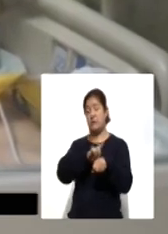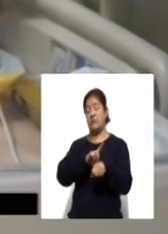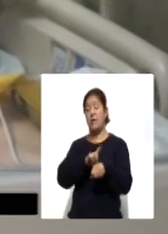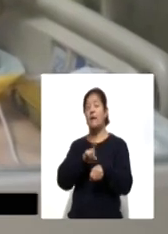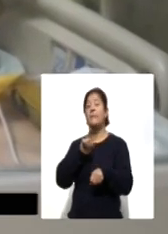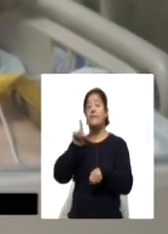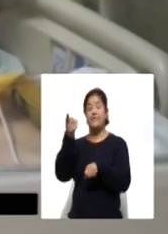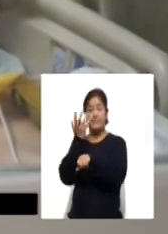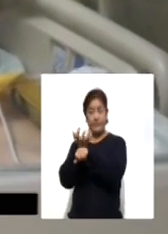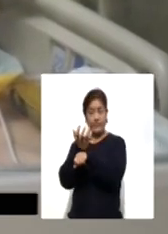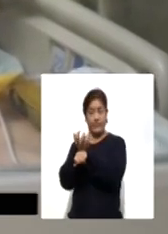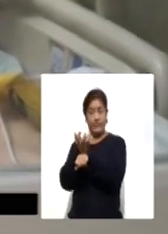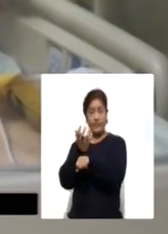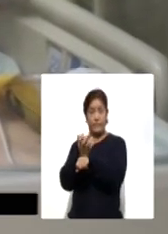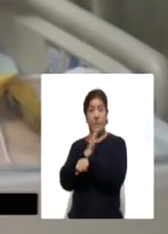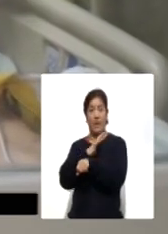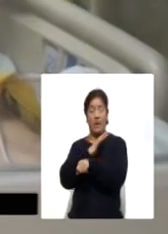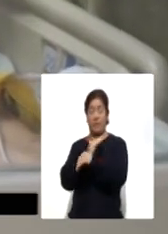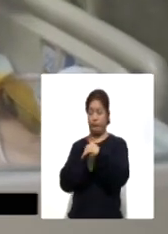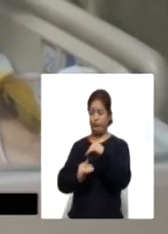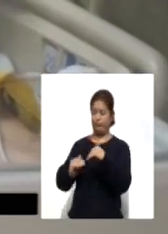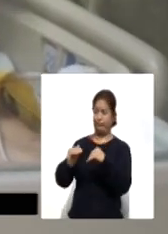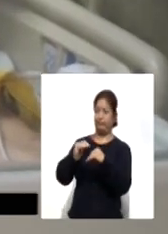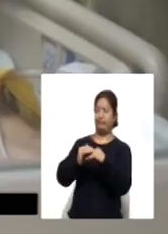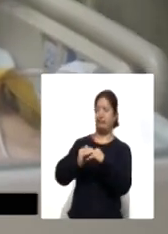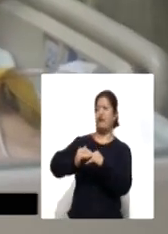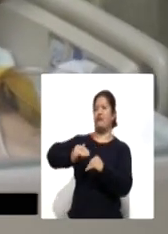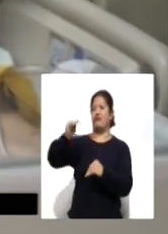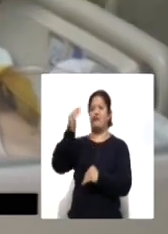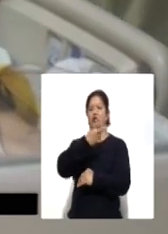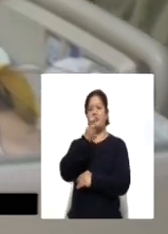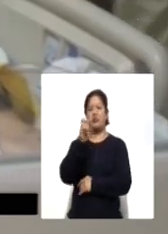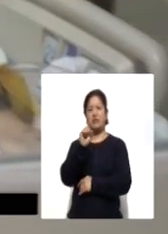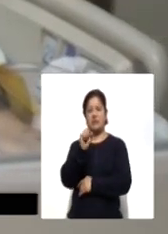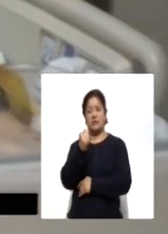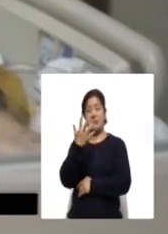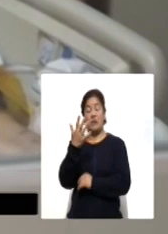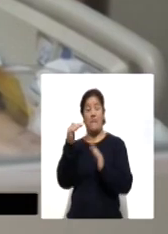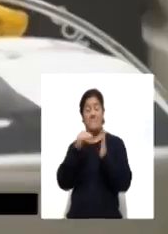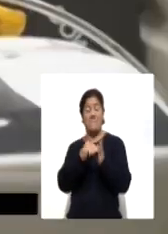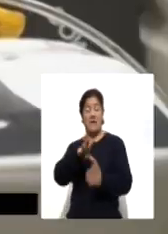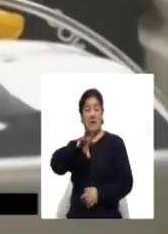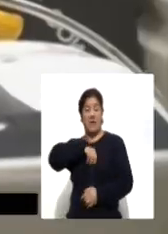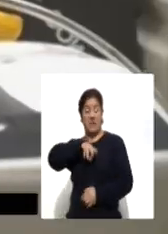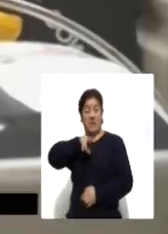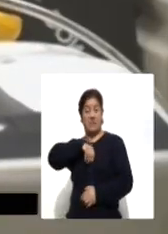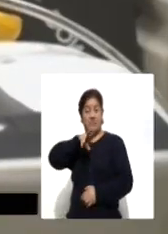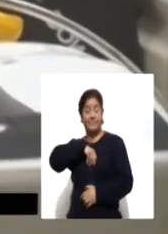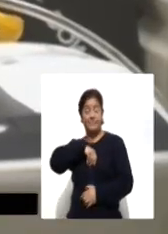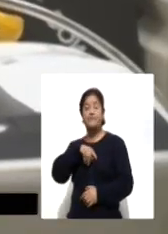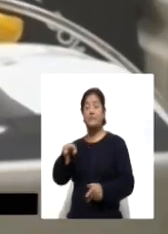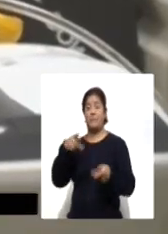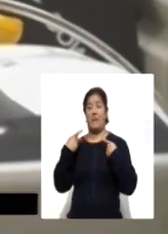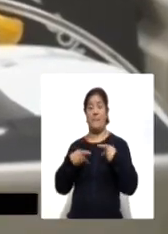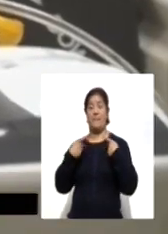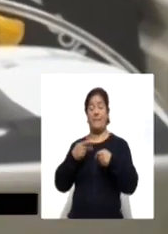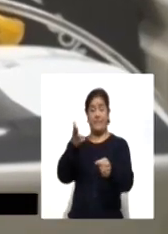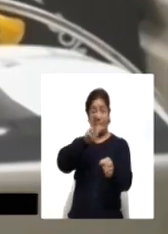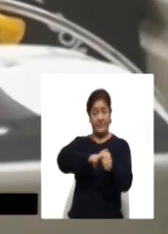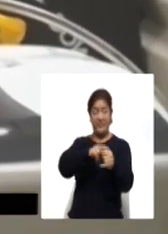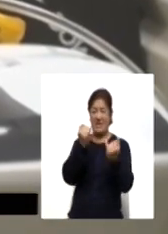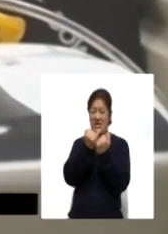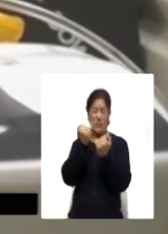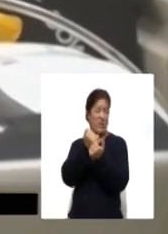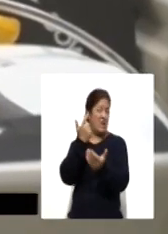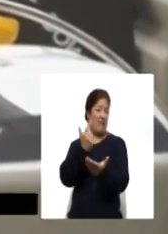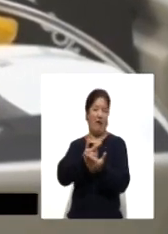país norteamericano incrementó en más de 265.000 el número de contagios. La cifra de personas hospitalizadas es también la más